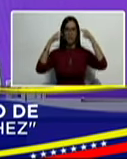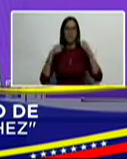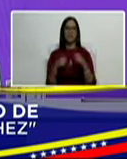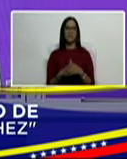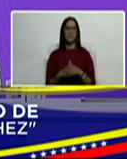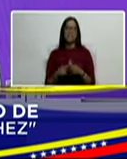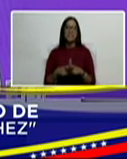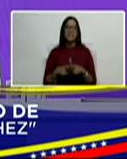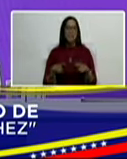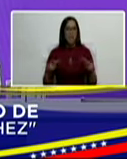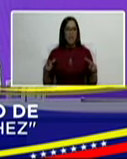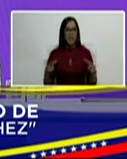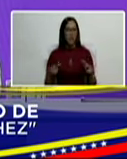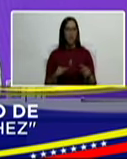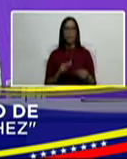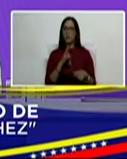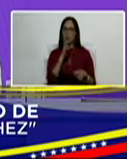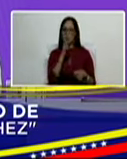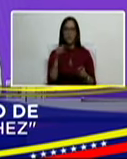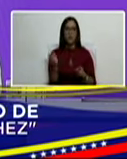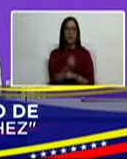crimen horroroso, de violencia,